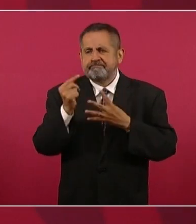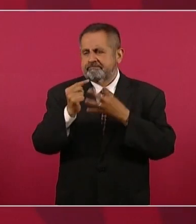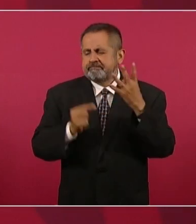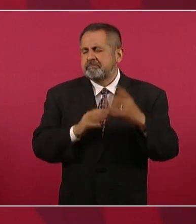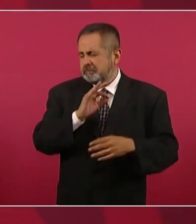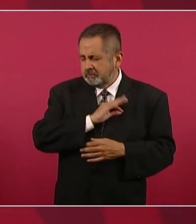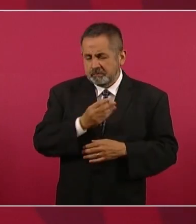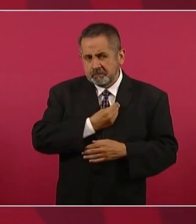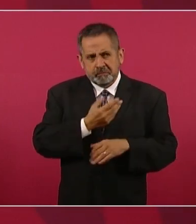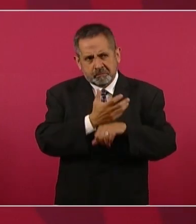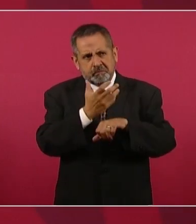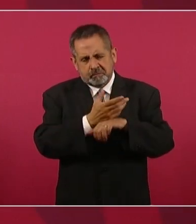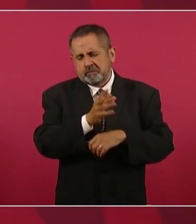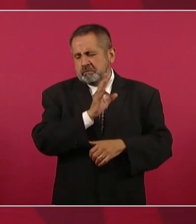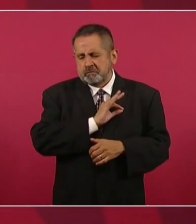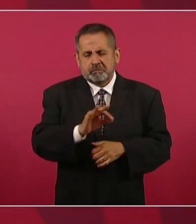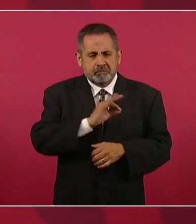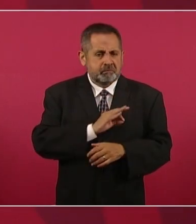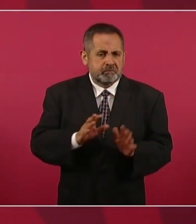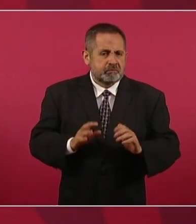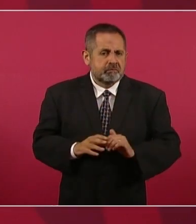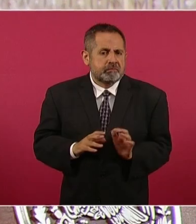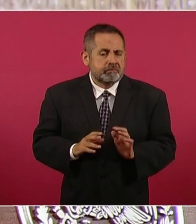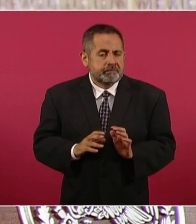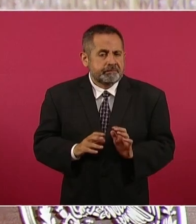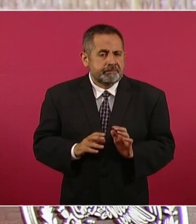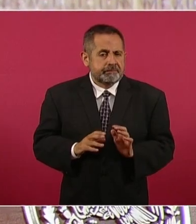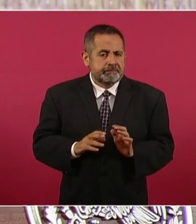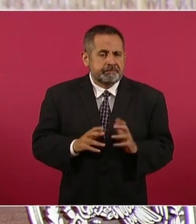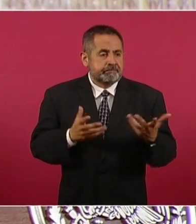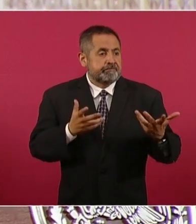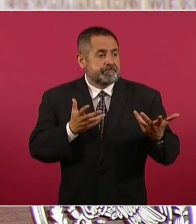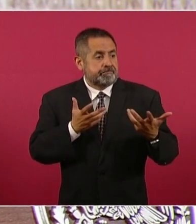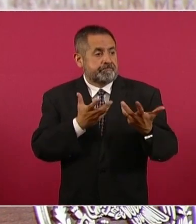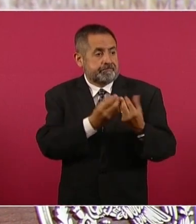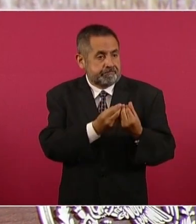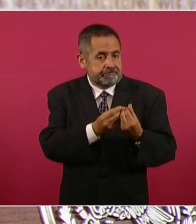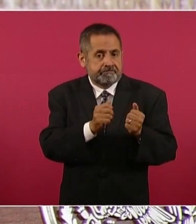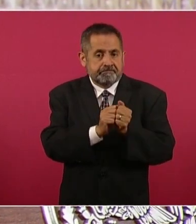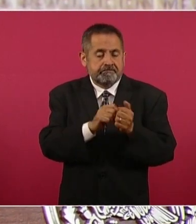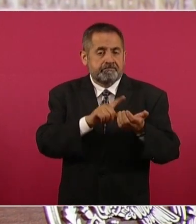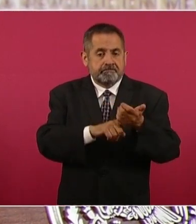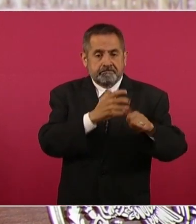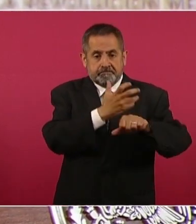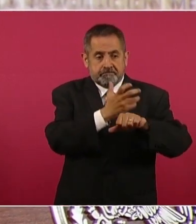necesidades. Sí se unen esfuerzos,